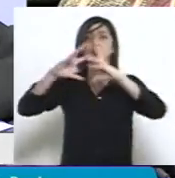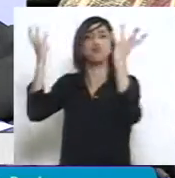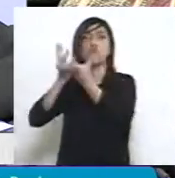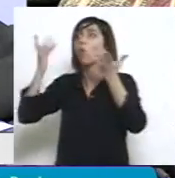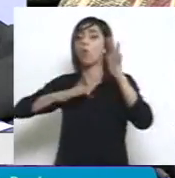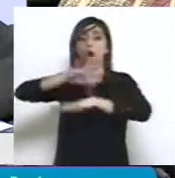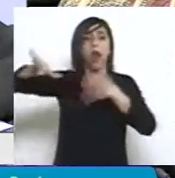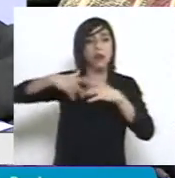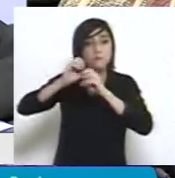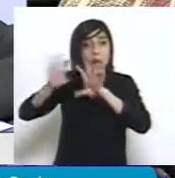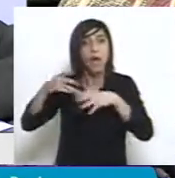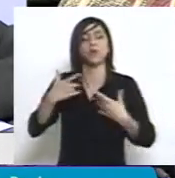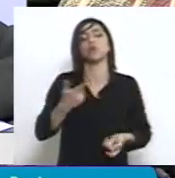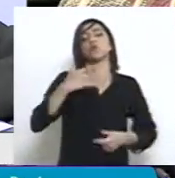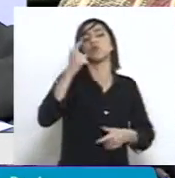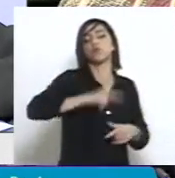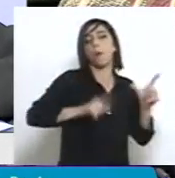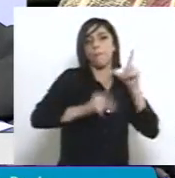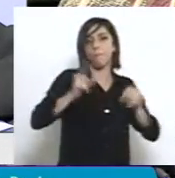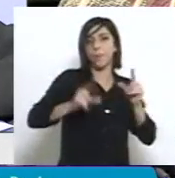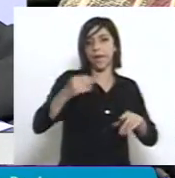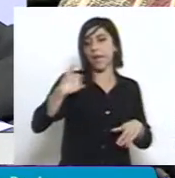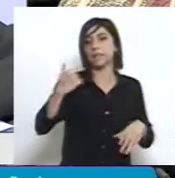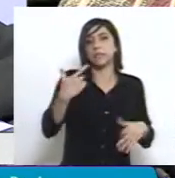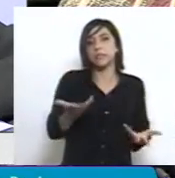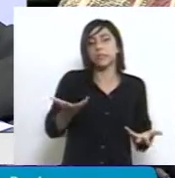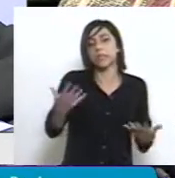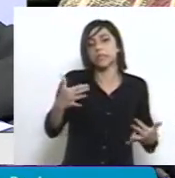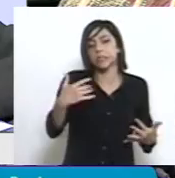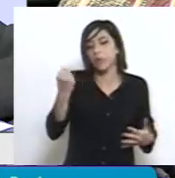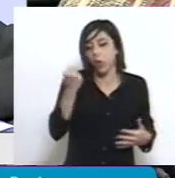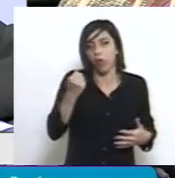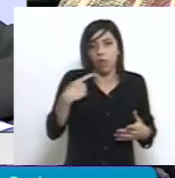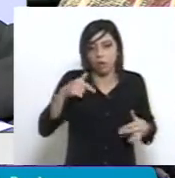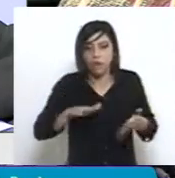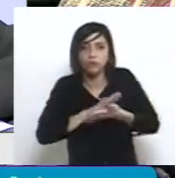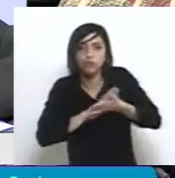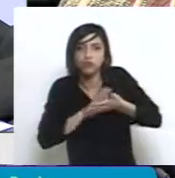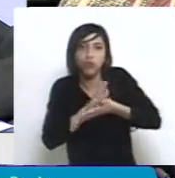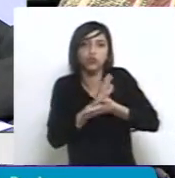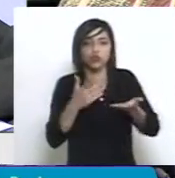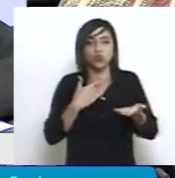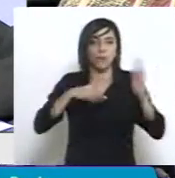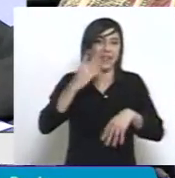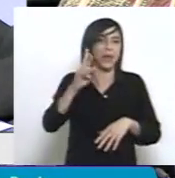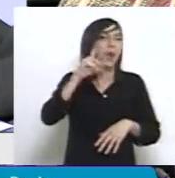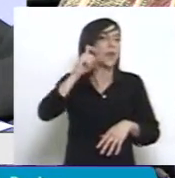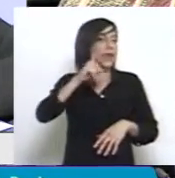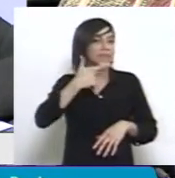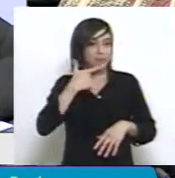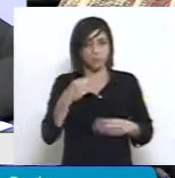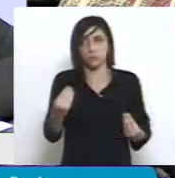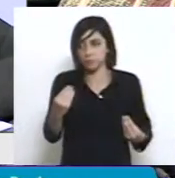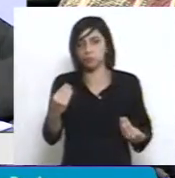los países emergentes, sobre todo los denominados BRICS. No es neutral. Entonces, frente a todo eso, lo que